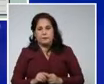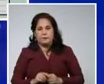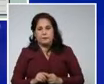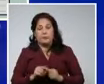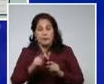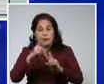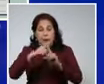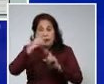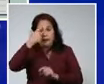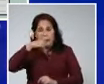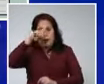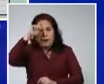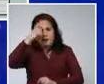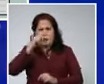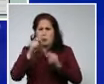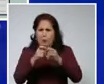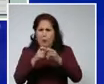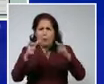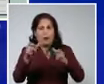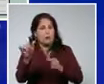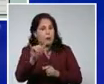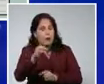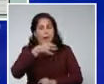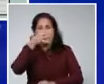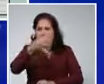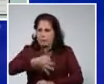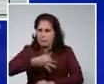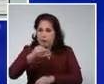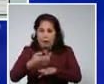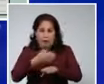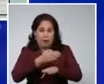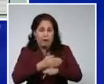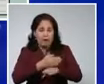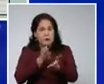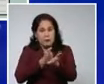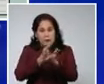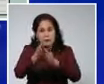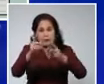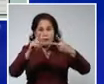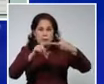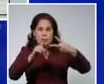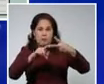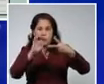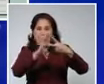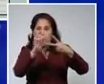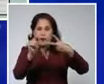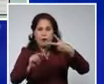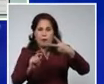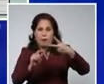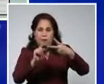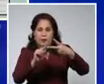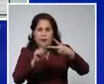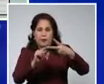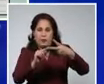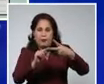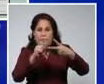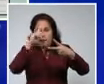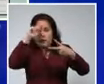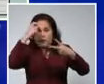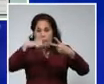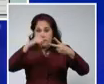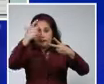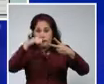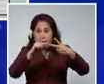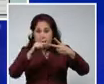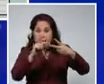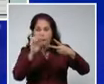de incidencia. Como ya yo dije, se mantiene en el segundo lugar en cuanto a la tasa más elevada de Cuba.